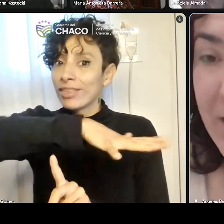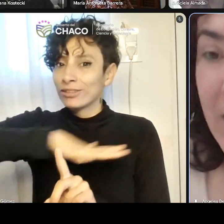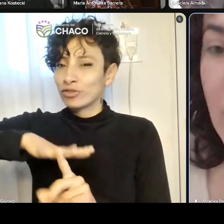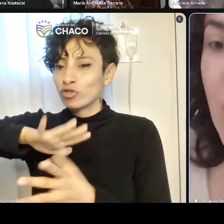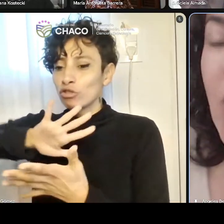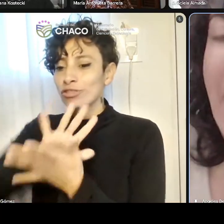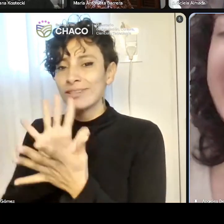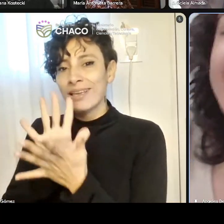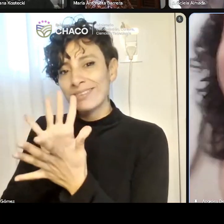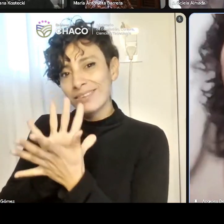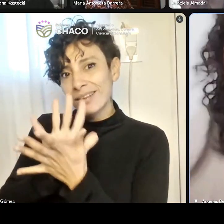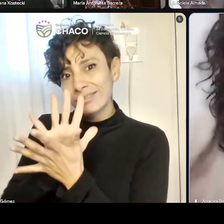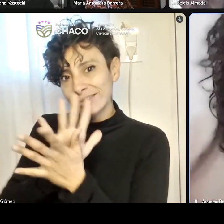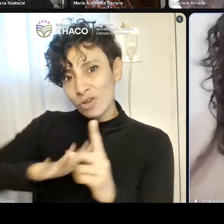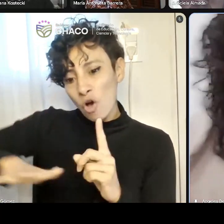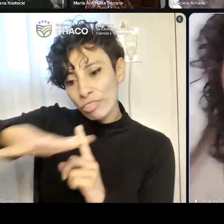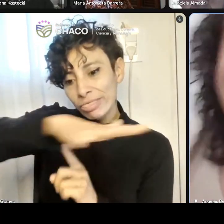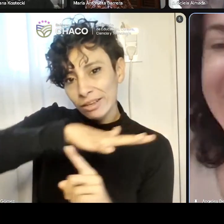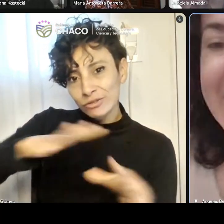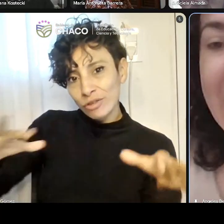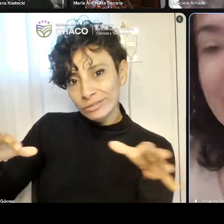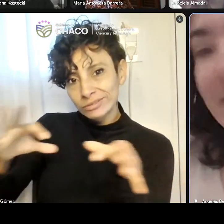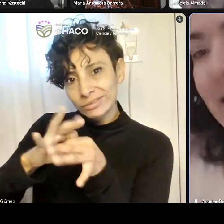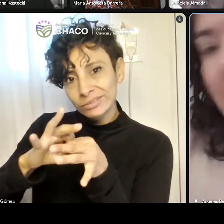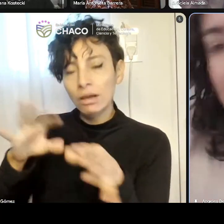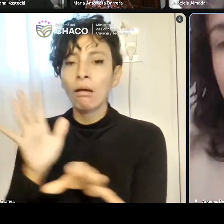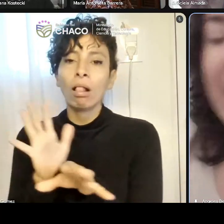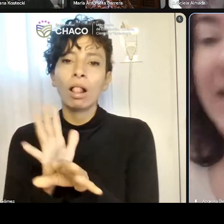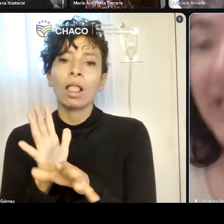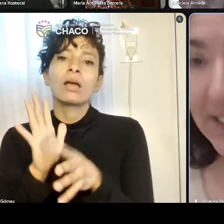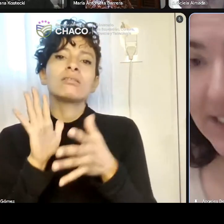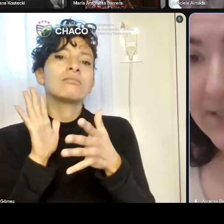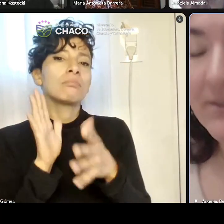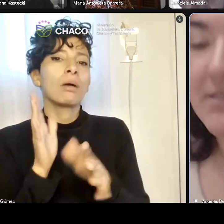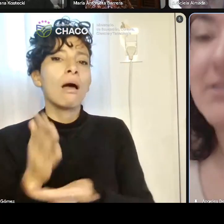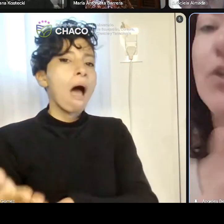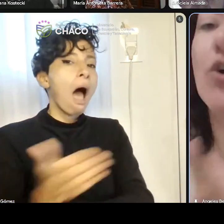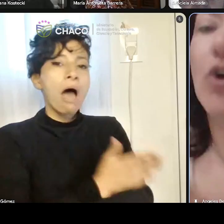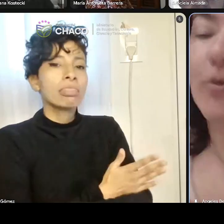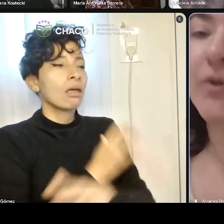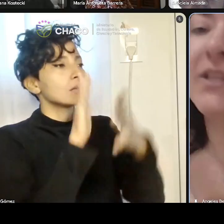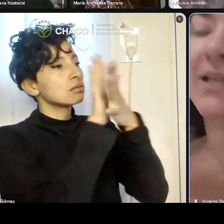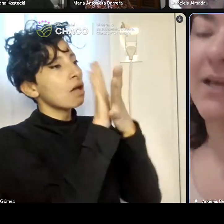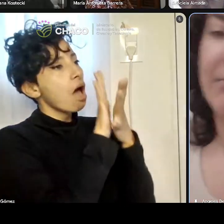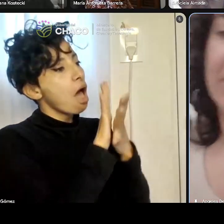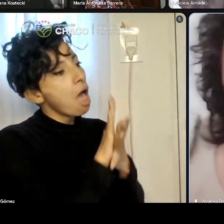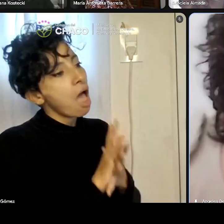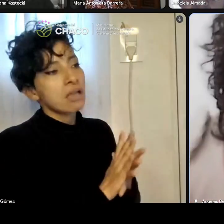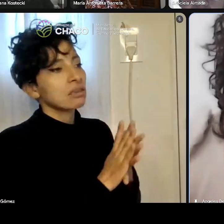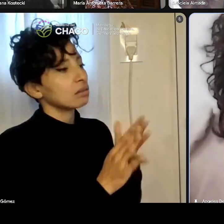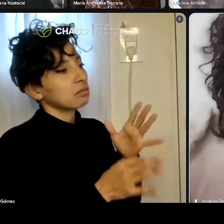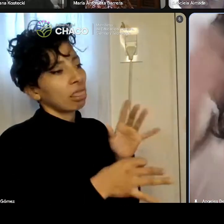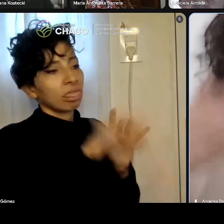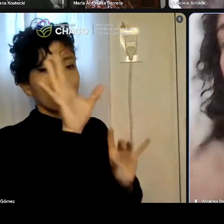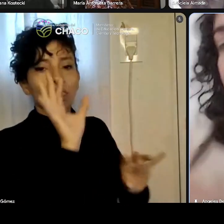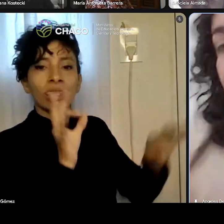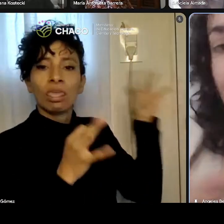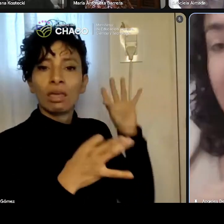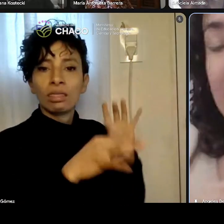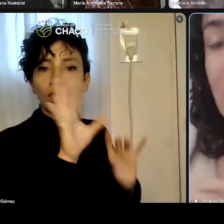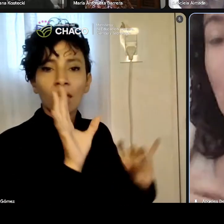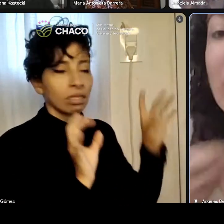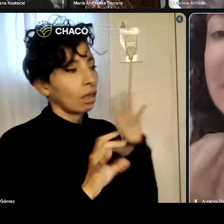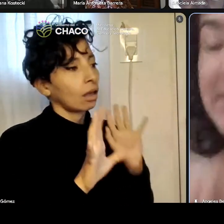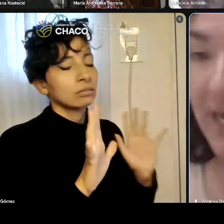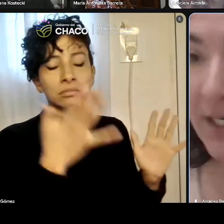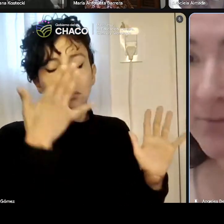¿sí? No aprender seña, seña, seña aislada, sino cómo en